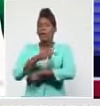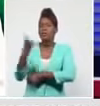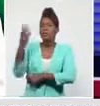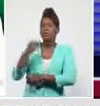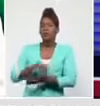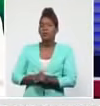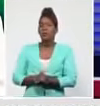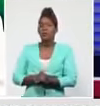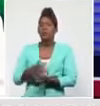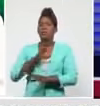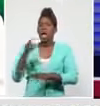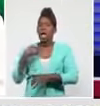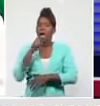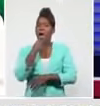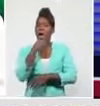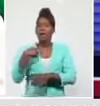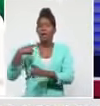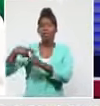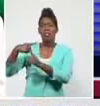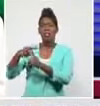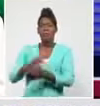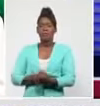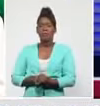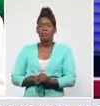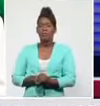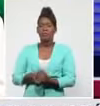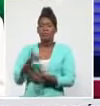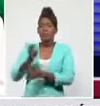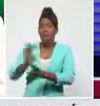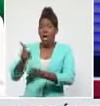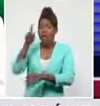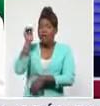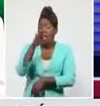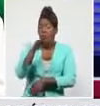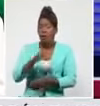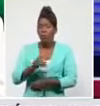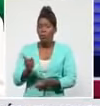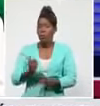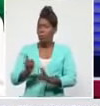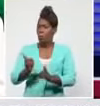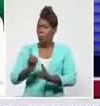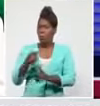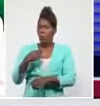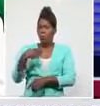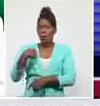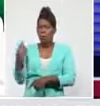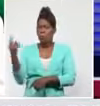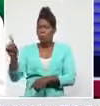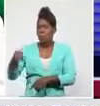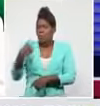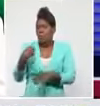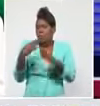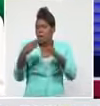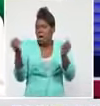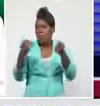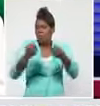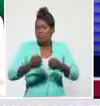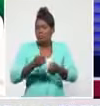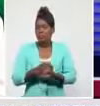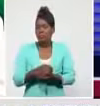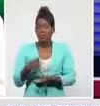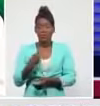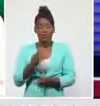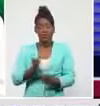casa. Y que comprar un medicamento en la farmacia. Cuba eso no lo ha hecho. Aquí se ha ingresado